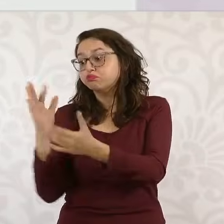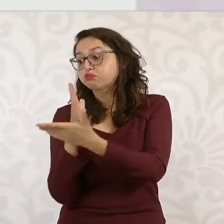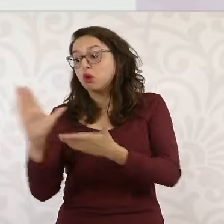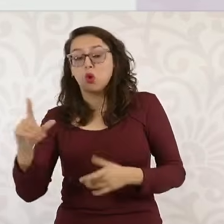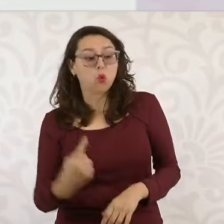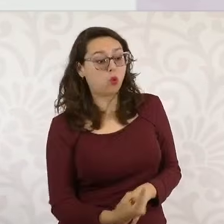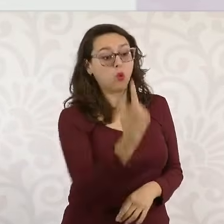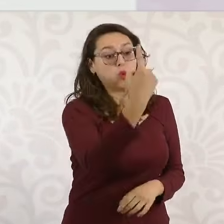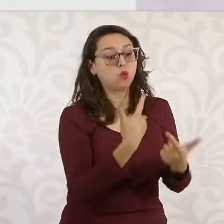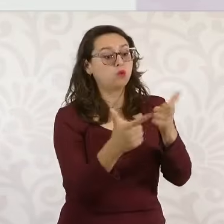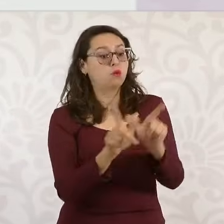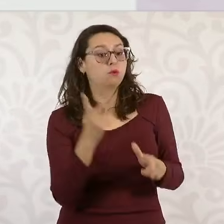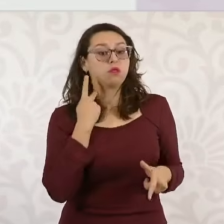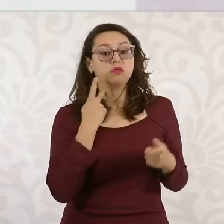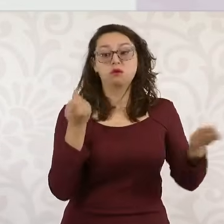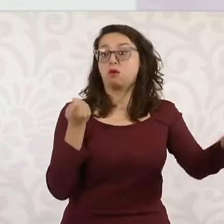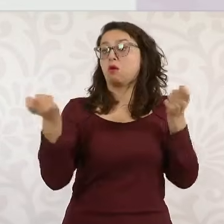único.